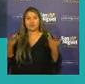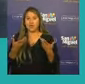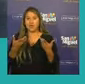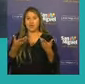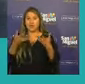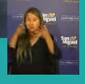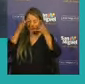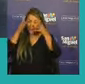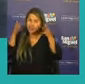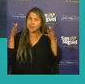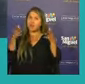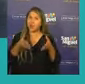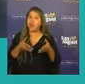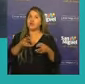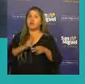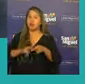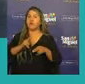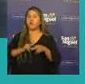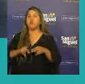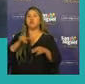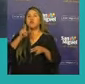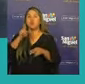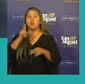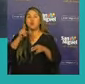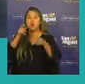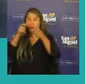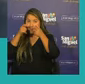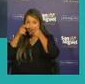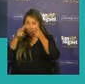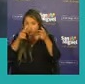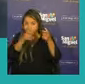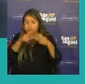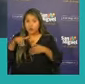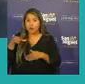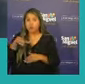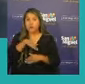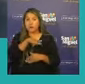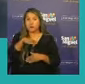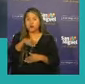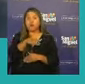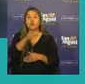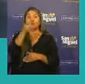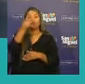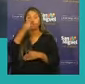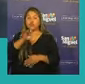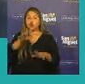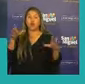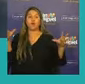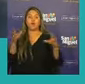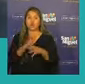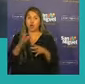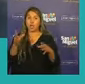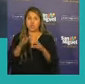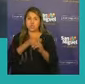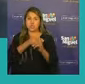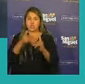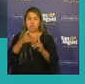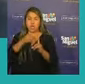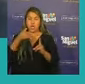dedicar, y qué es lo que vamos a hacer, una patrulla solo para atender casos de violencia intrafamiliar.